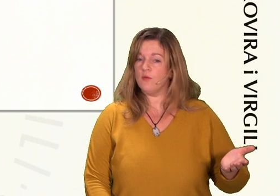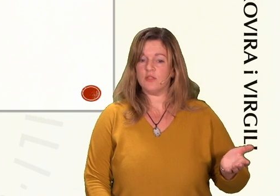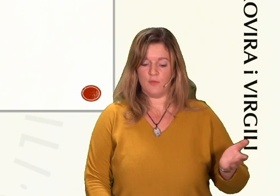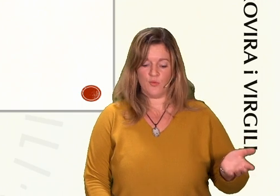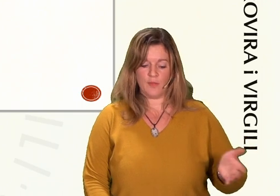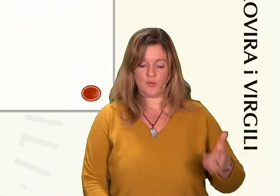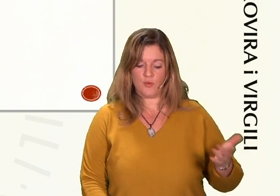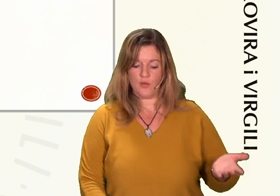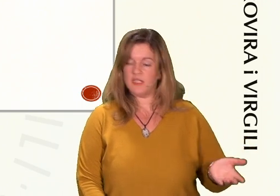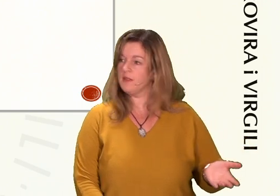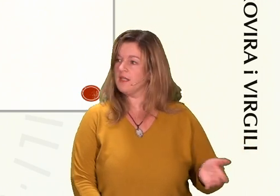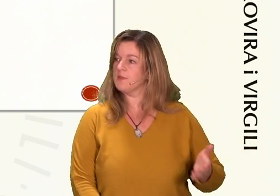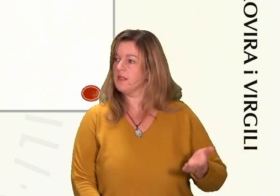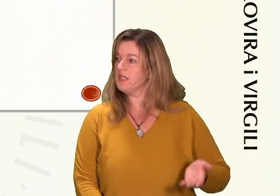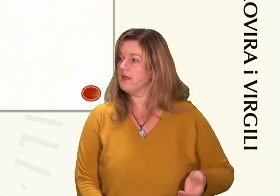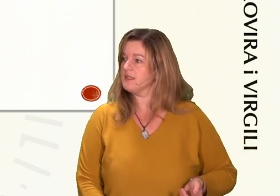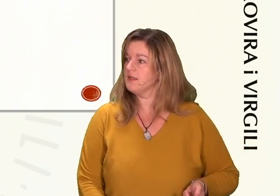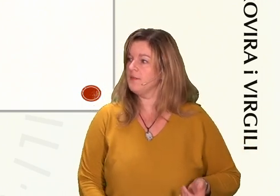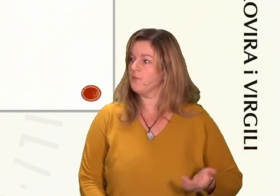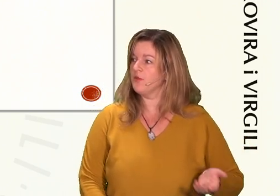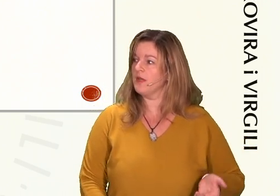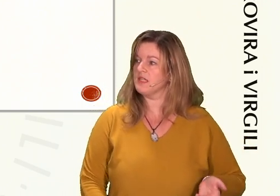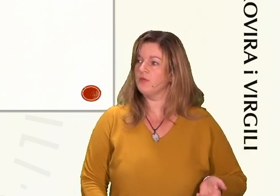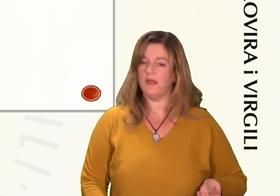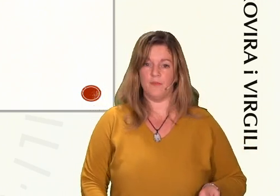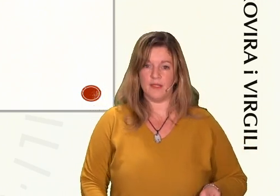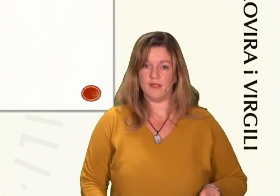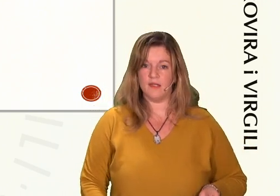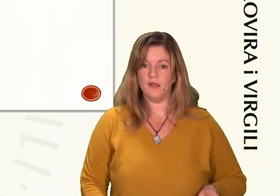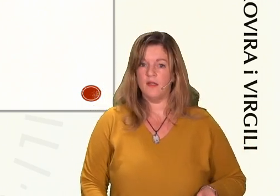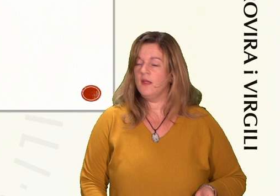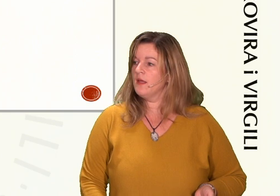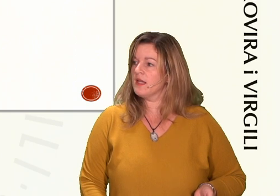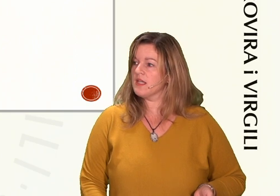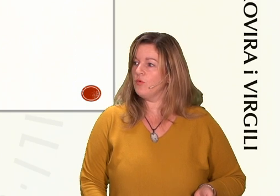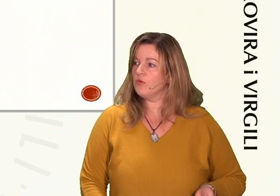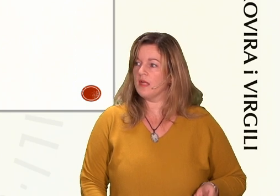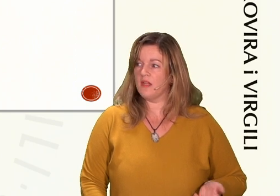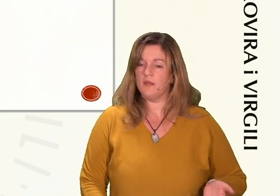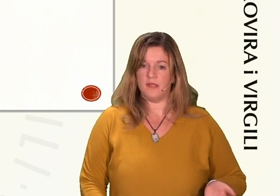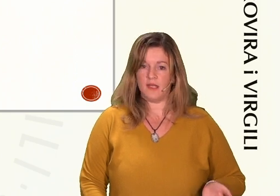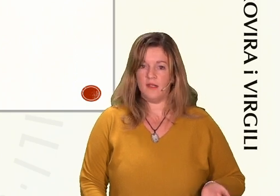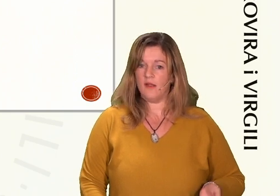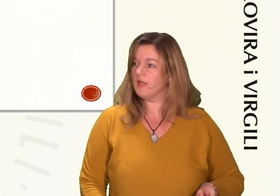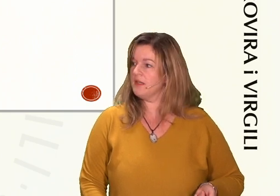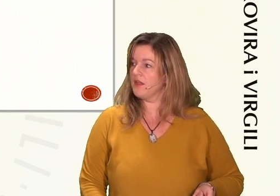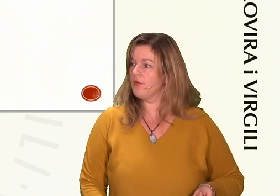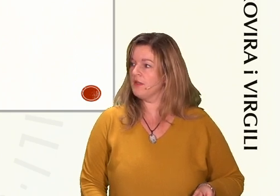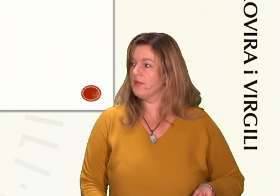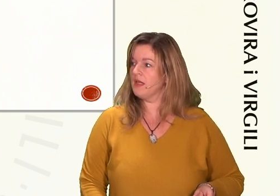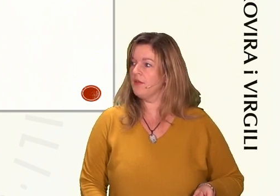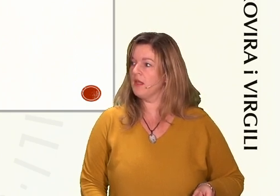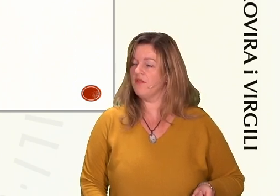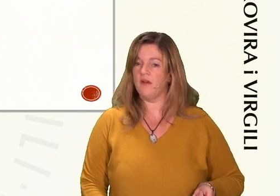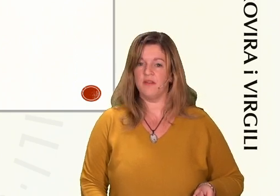primer módulo es el módulo de protocolo de actividades preventivas y promoción de la salud en la edad pediátrica. El segundo, lactancia materna, alimentación